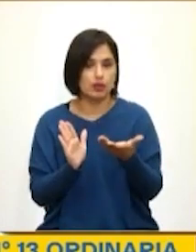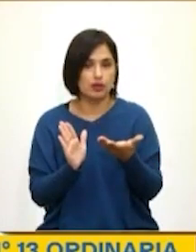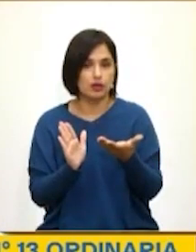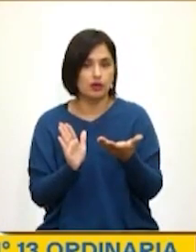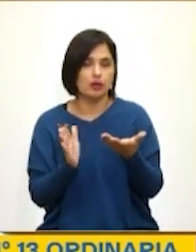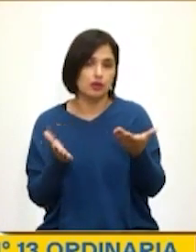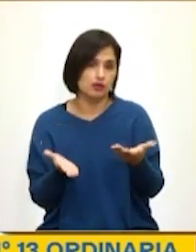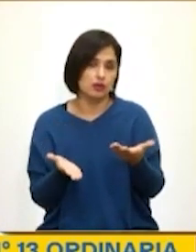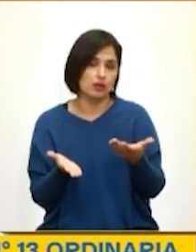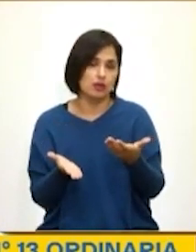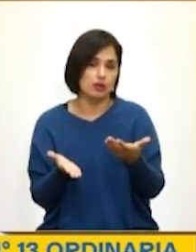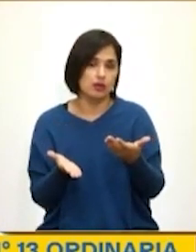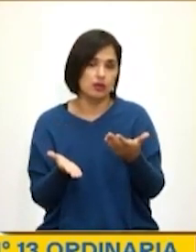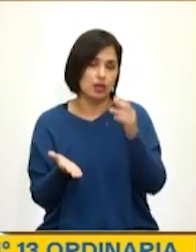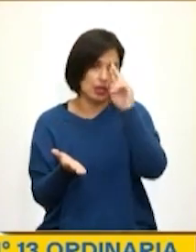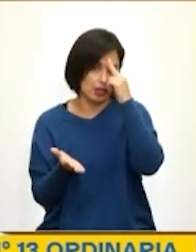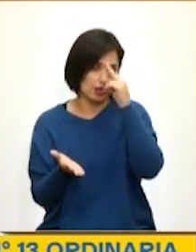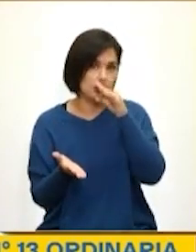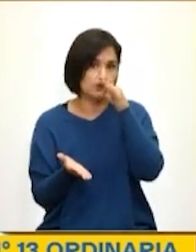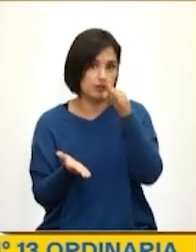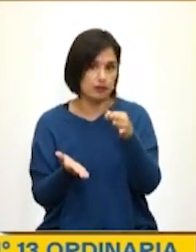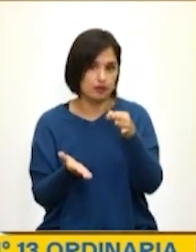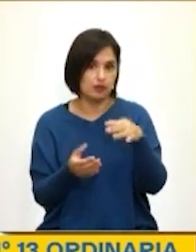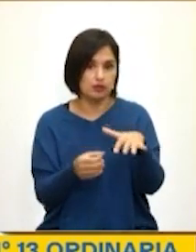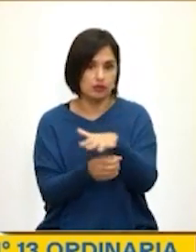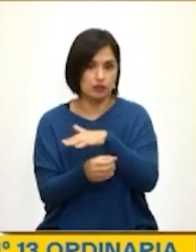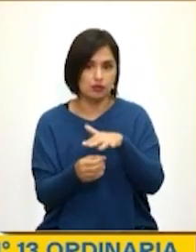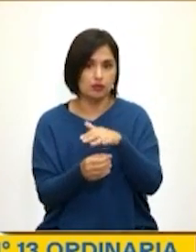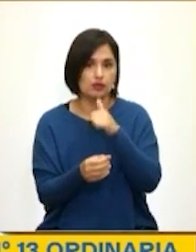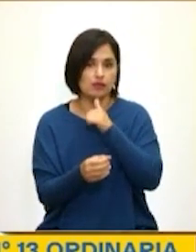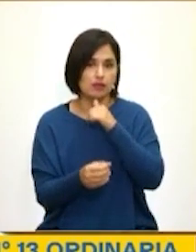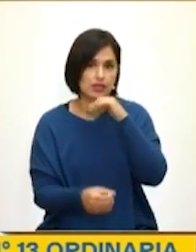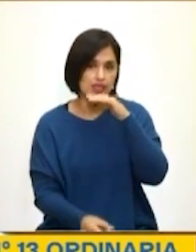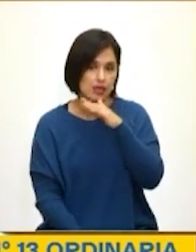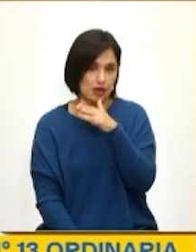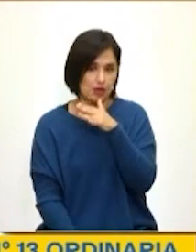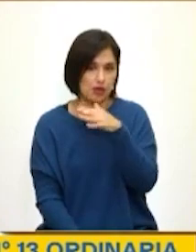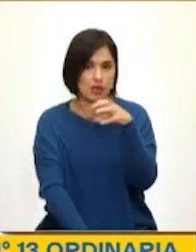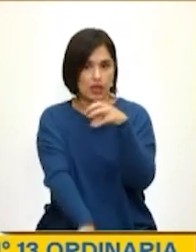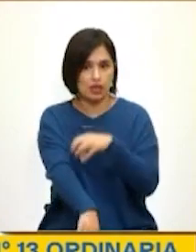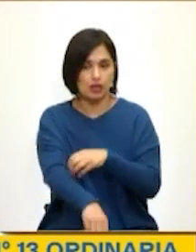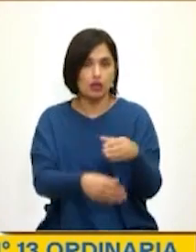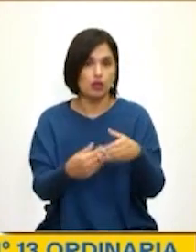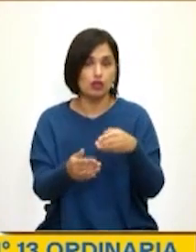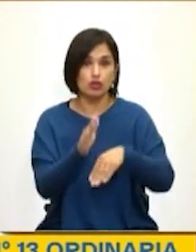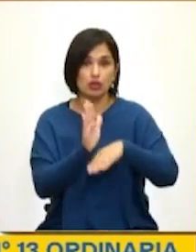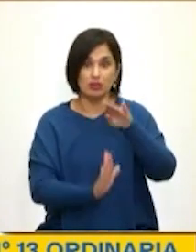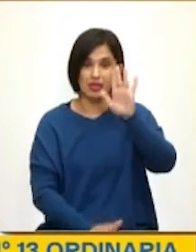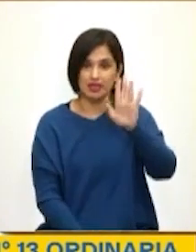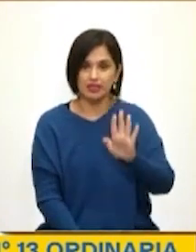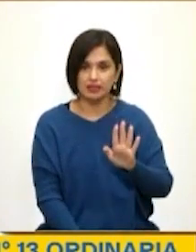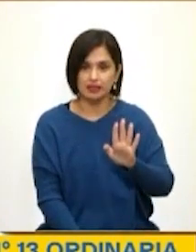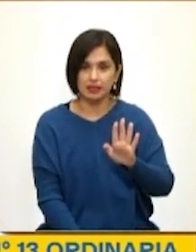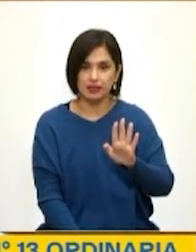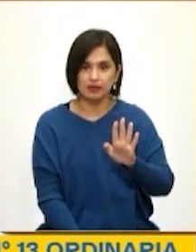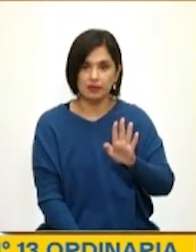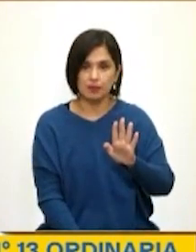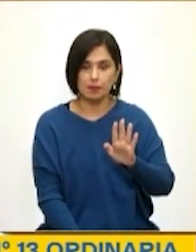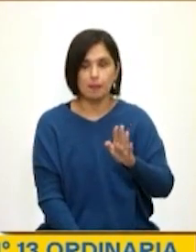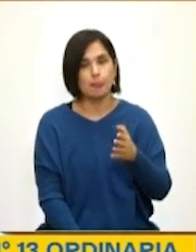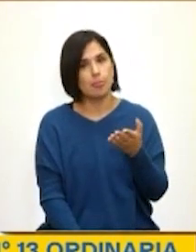vive Es raro que uno esté diciendo que está vi en condición de escasez hídrica en una región donde lo que se más se caracteriza es por ser